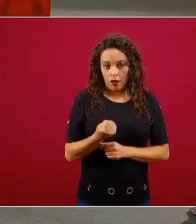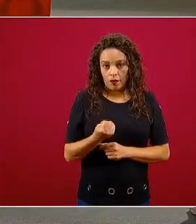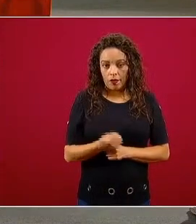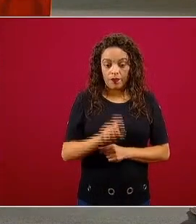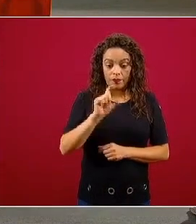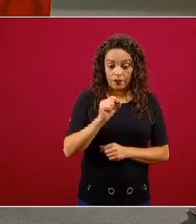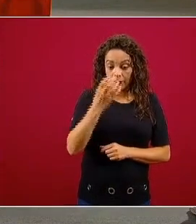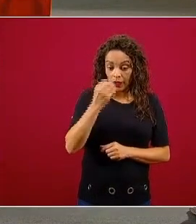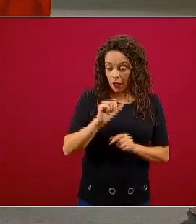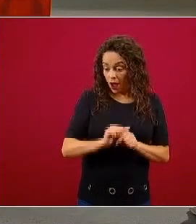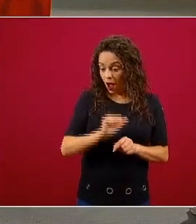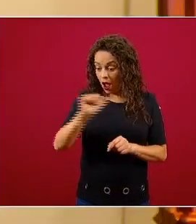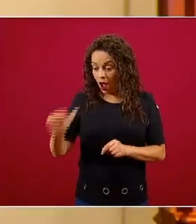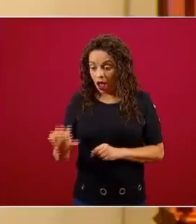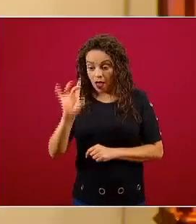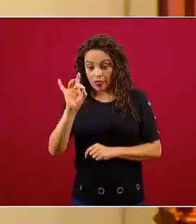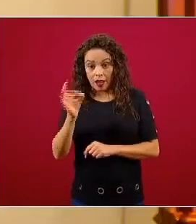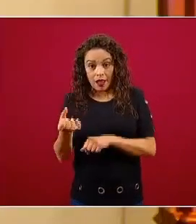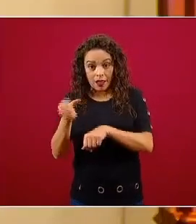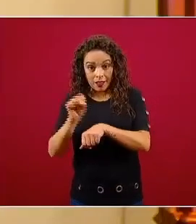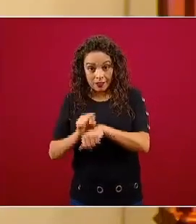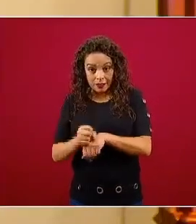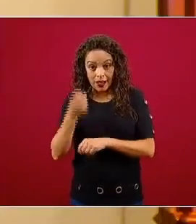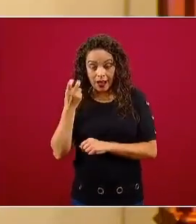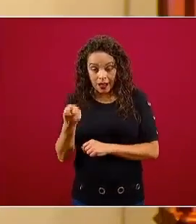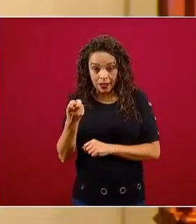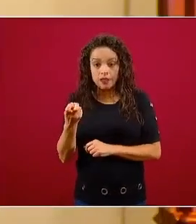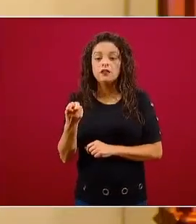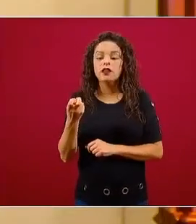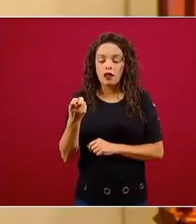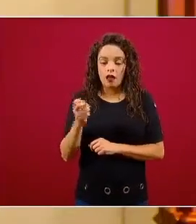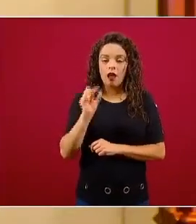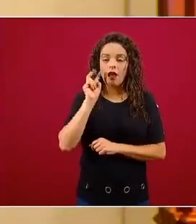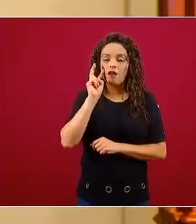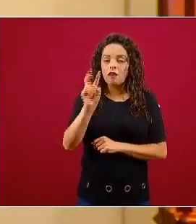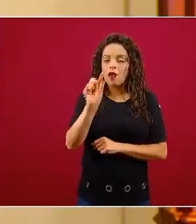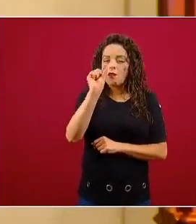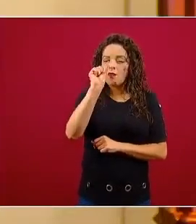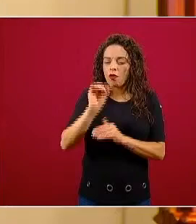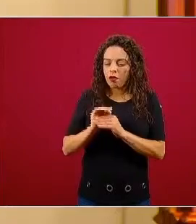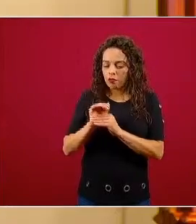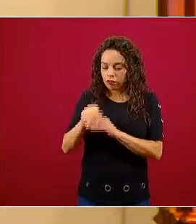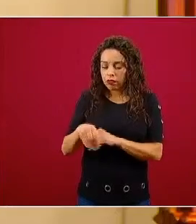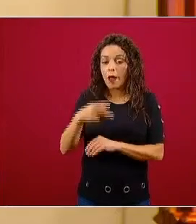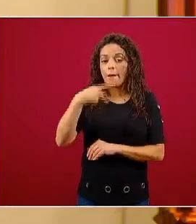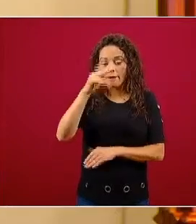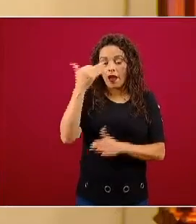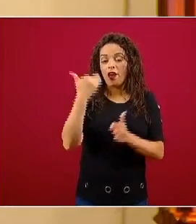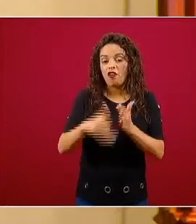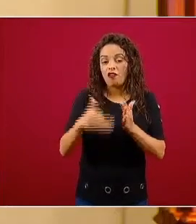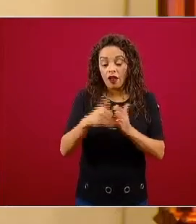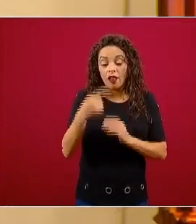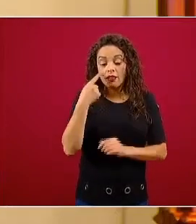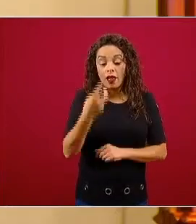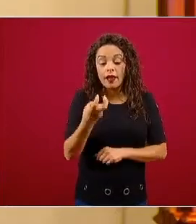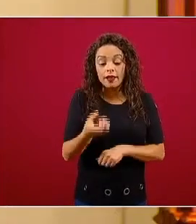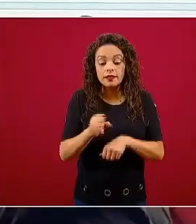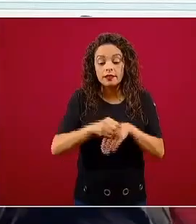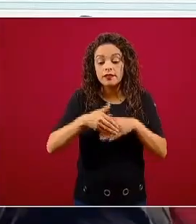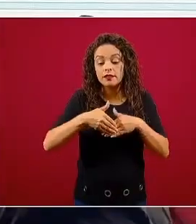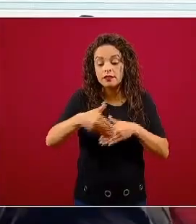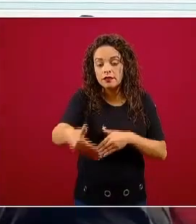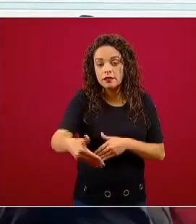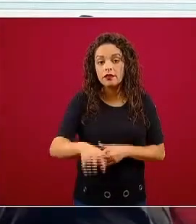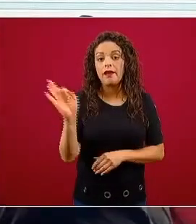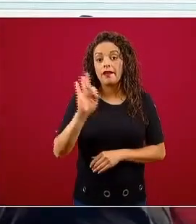29-30, pero recordemos que la semana 30 todavía se va a mover, va a incrementarse durante toda esta semana, por lo tanto la tendencia puede